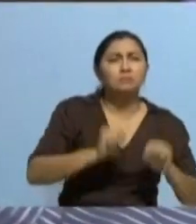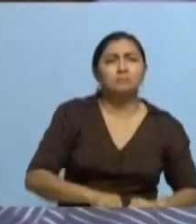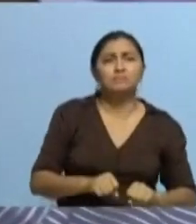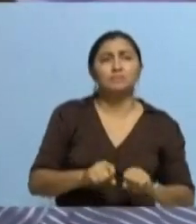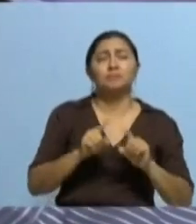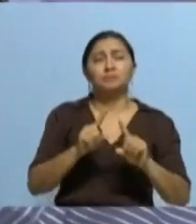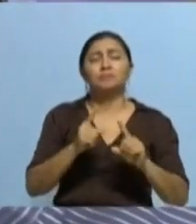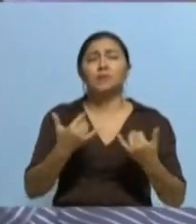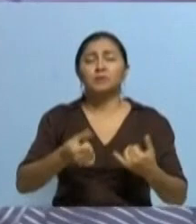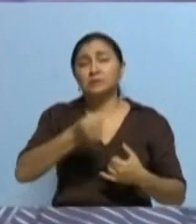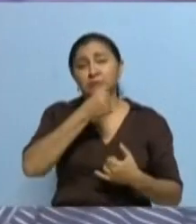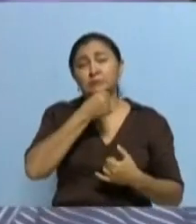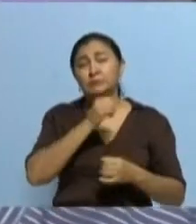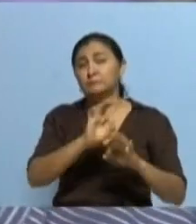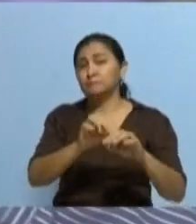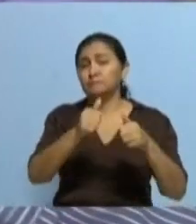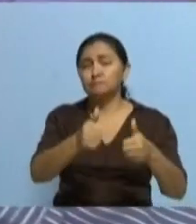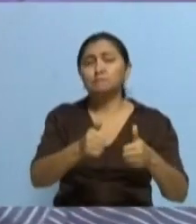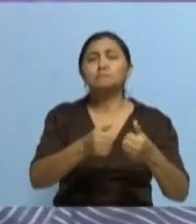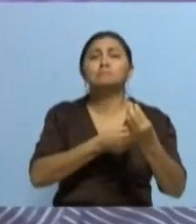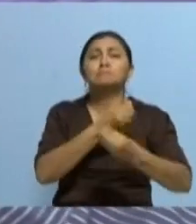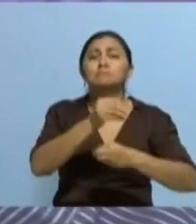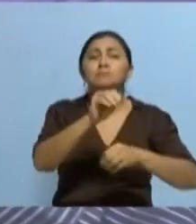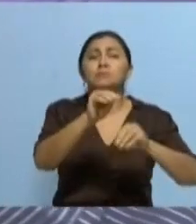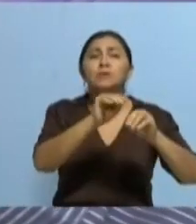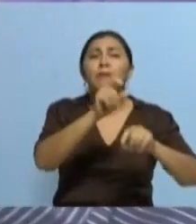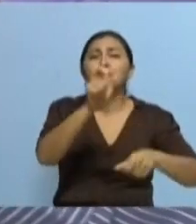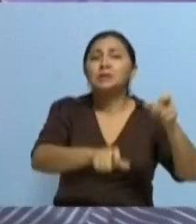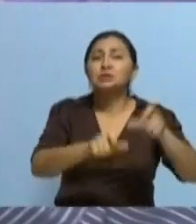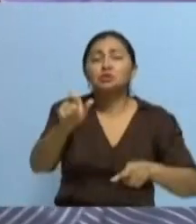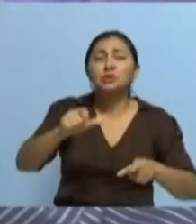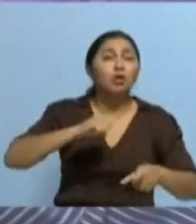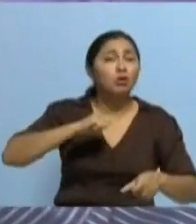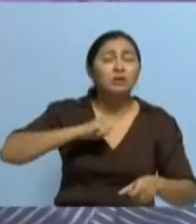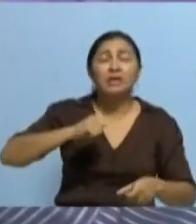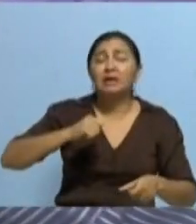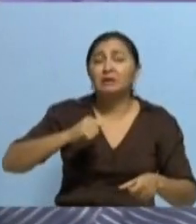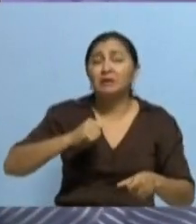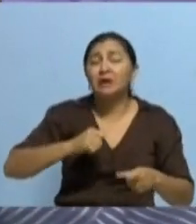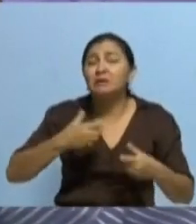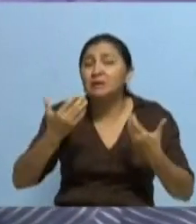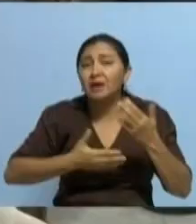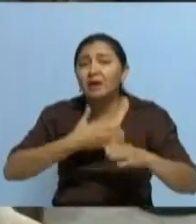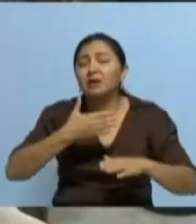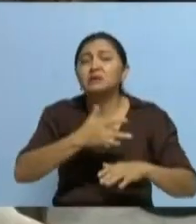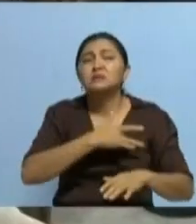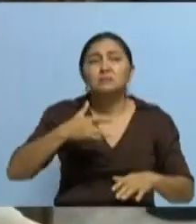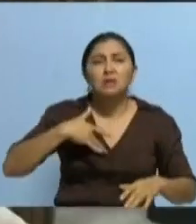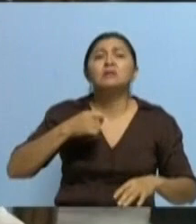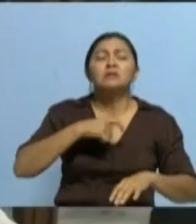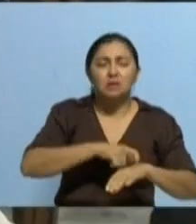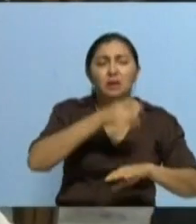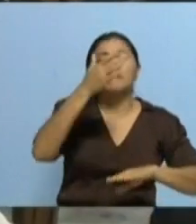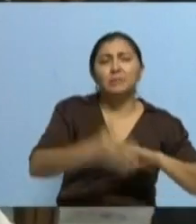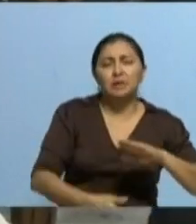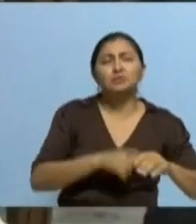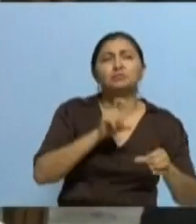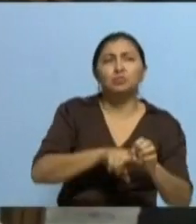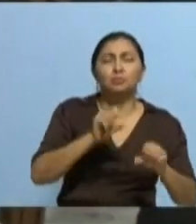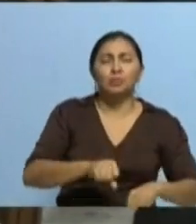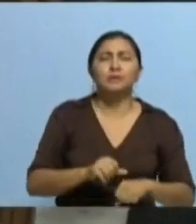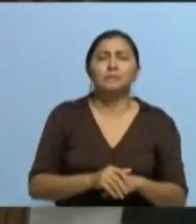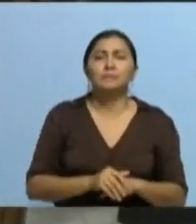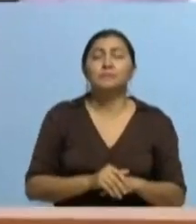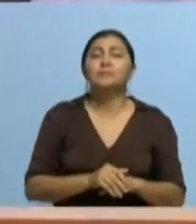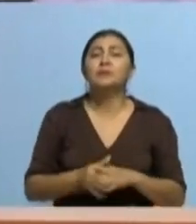noticia buena es que hoy las personas que no tengan Sisbén igual se pueden afiliar porque hay un plazo para afiliarlo. Al tiempo, el secretario de